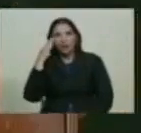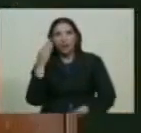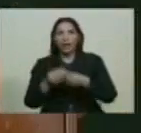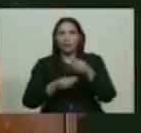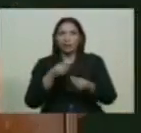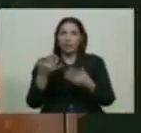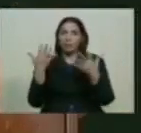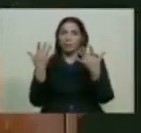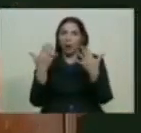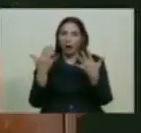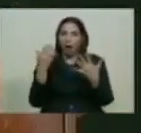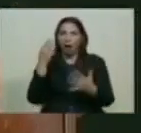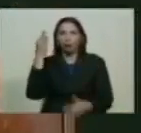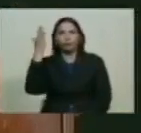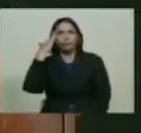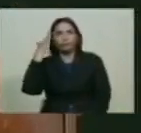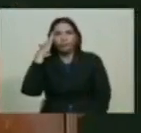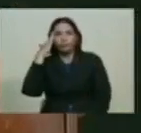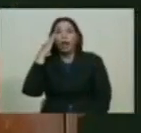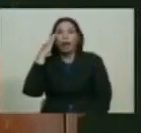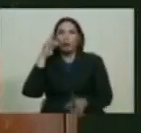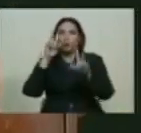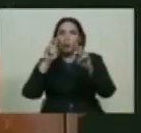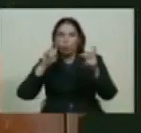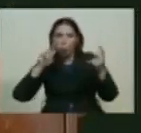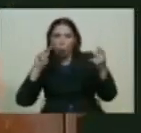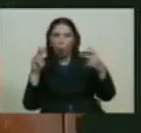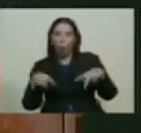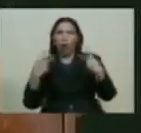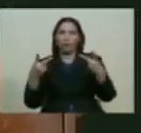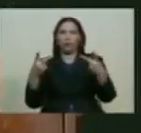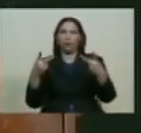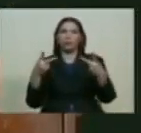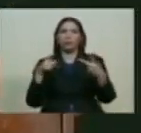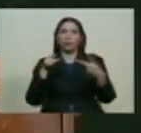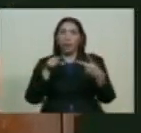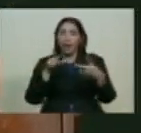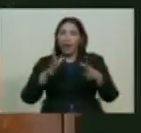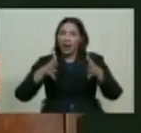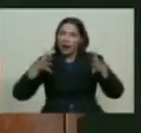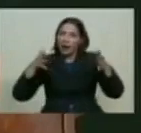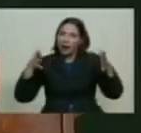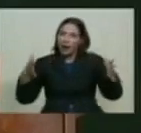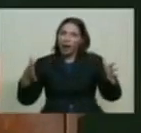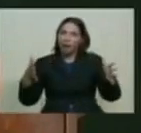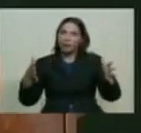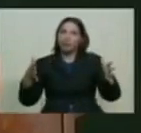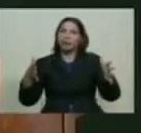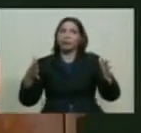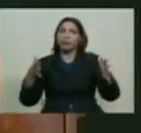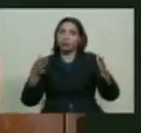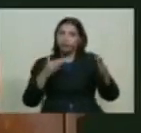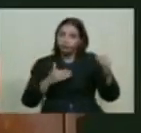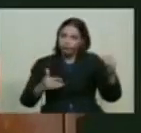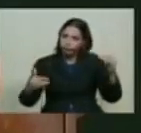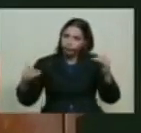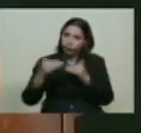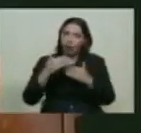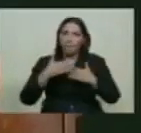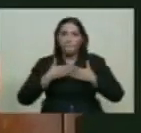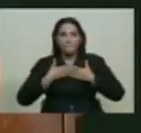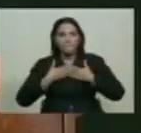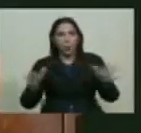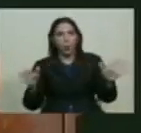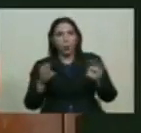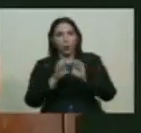saber crear, en saber innovar. Y eso es uno de los grandes desafíos de la educación pública venezolana. Y